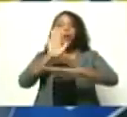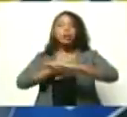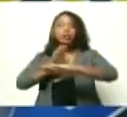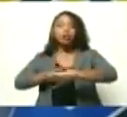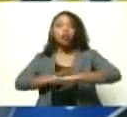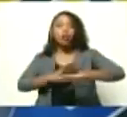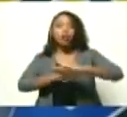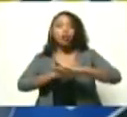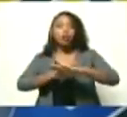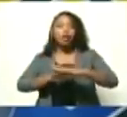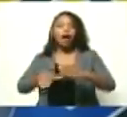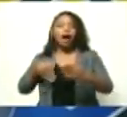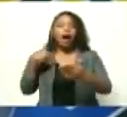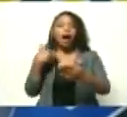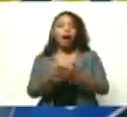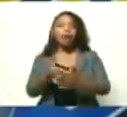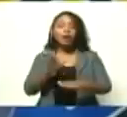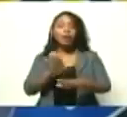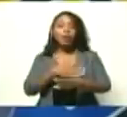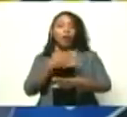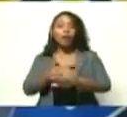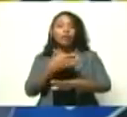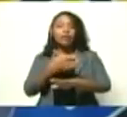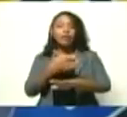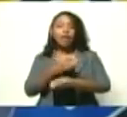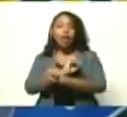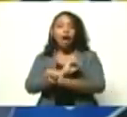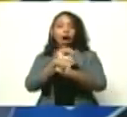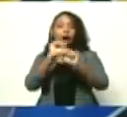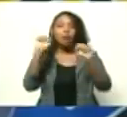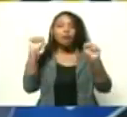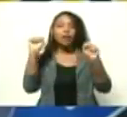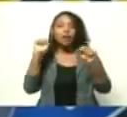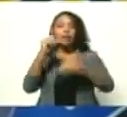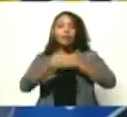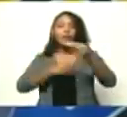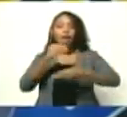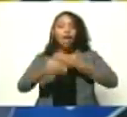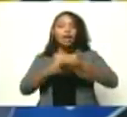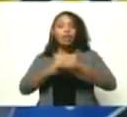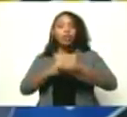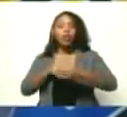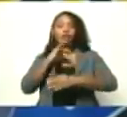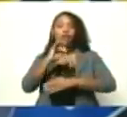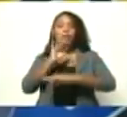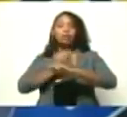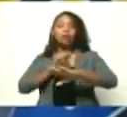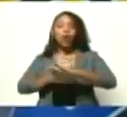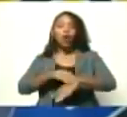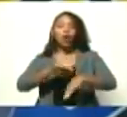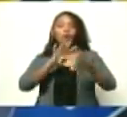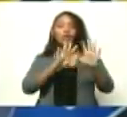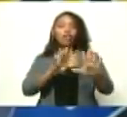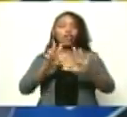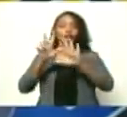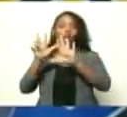que hasta este jueves en la mañana se había transmitido el